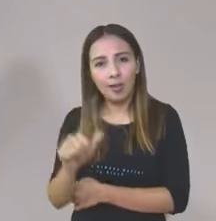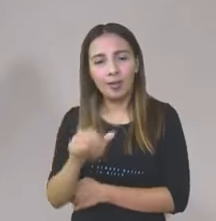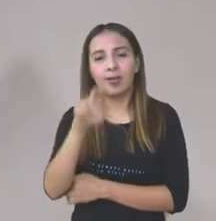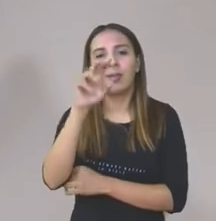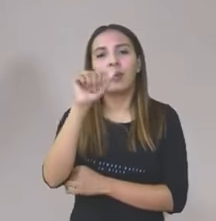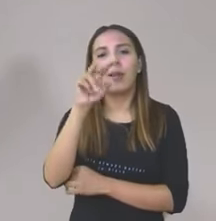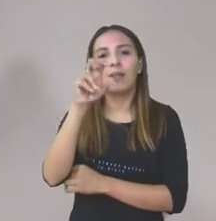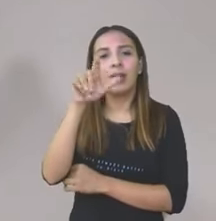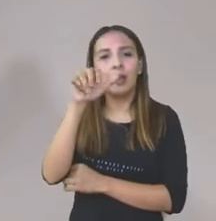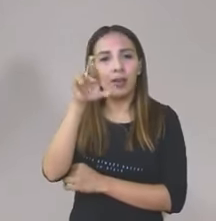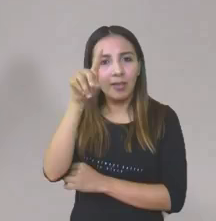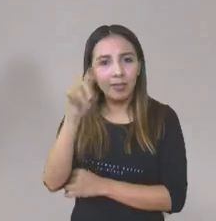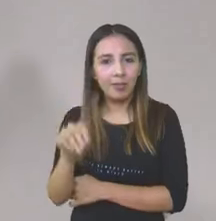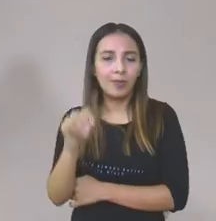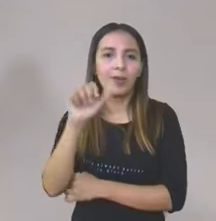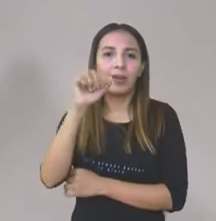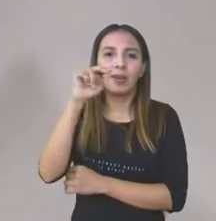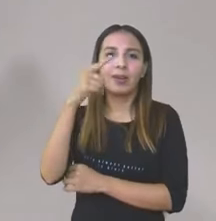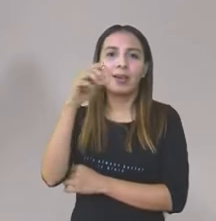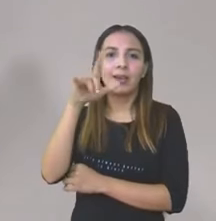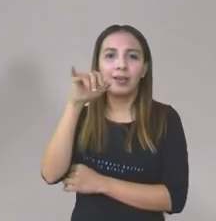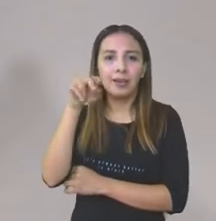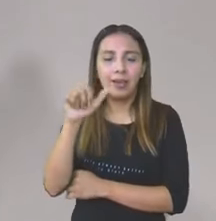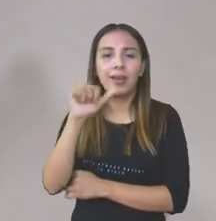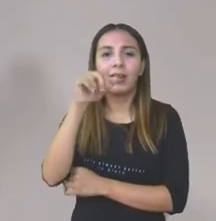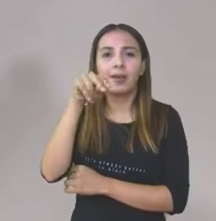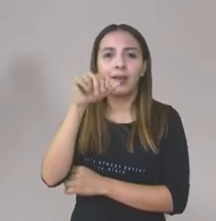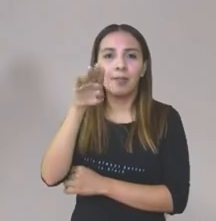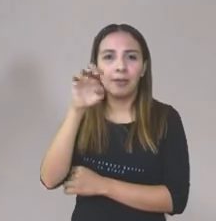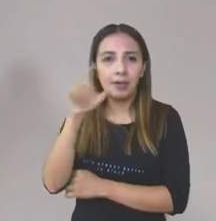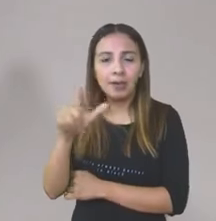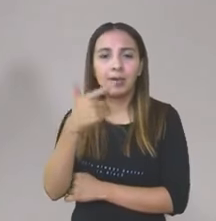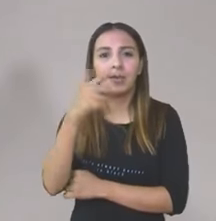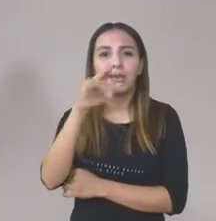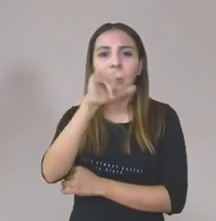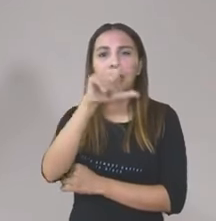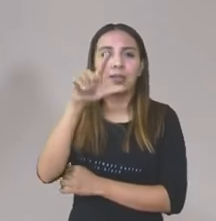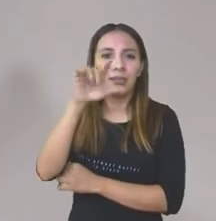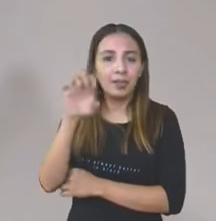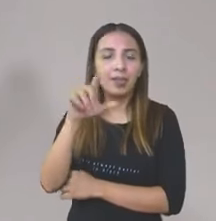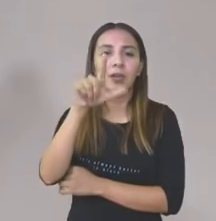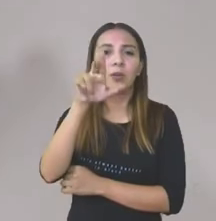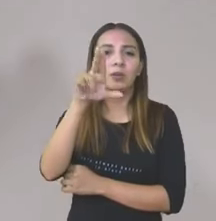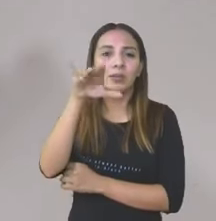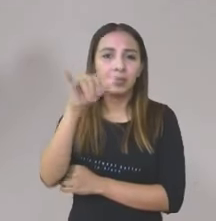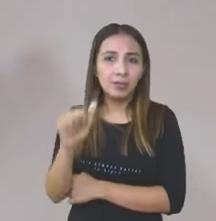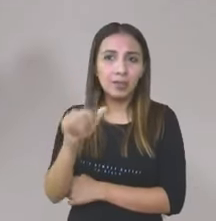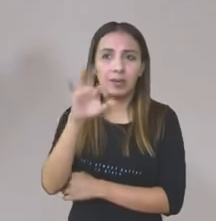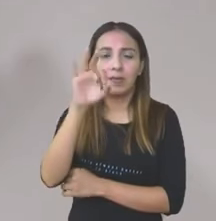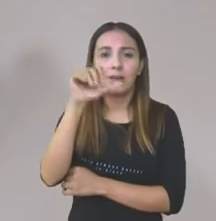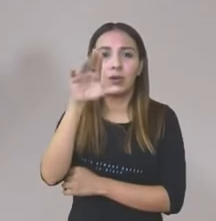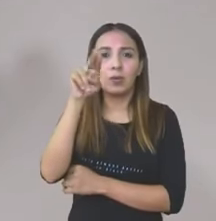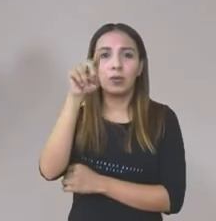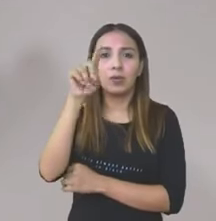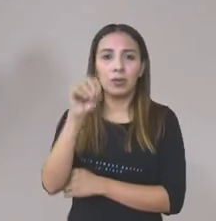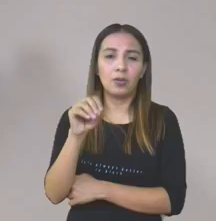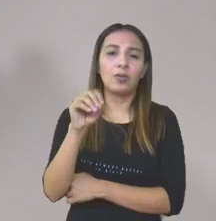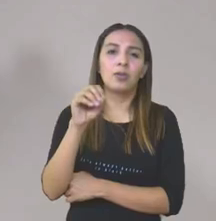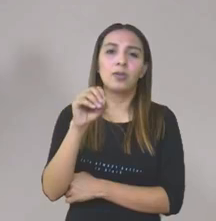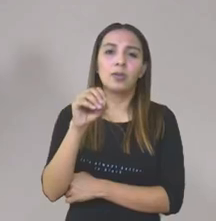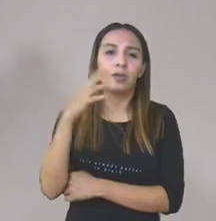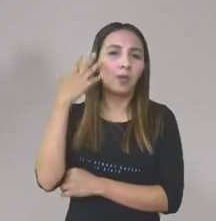Cárdenas, Angelina Magaña en Los Ángeles, Anabel de la Mora, Guille Martínez, Lucía Moreno Corral, Facundo Campo Montes,